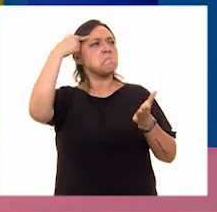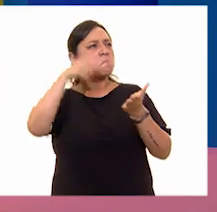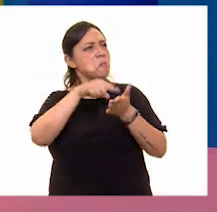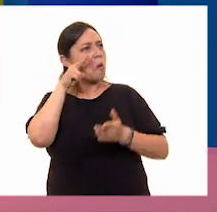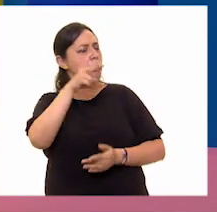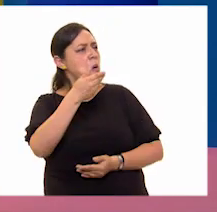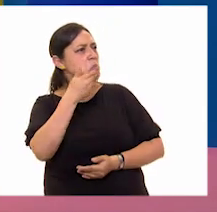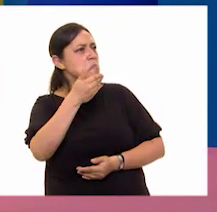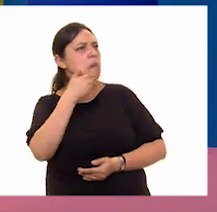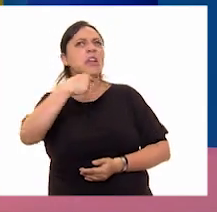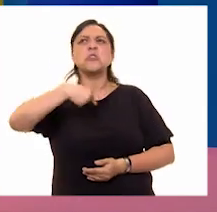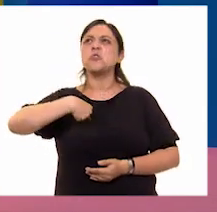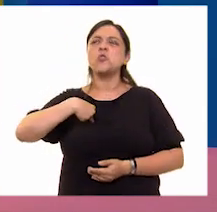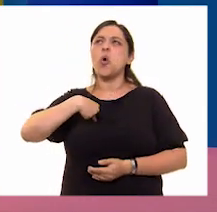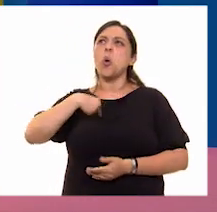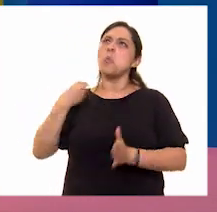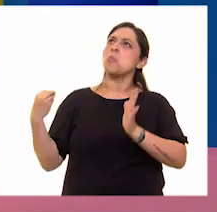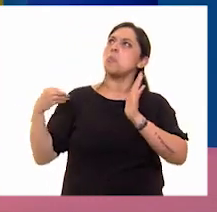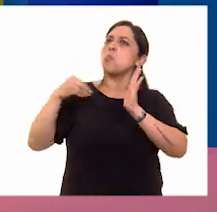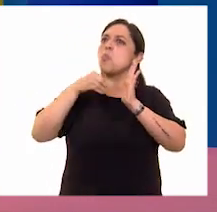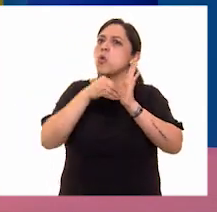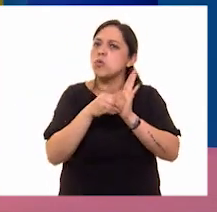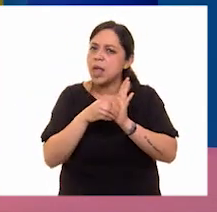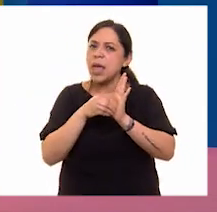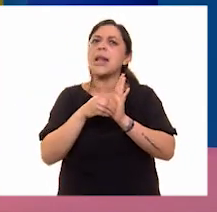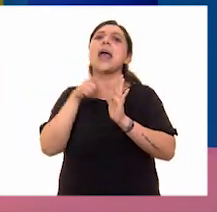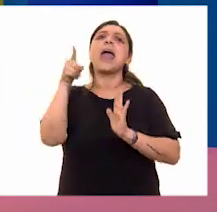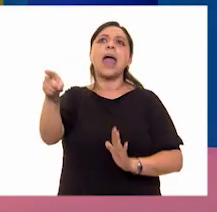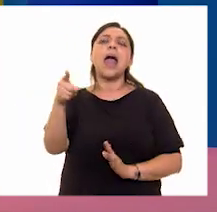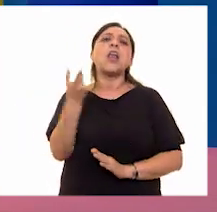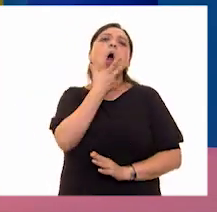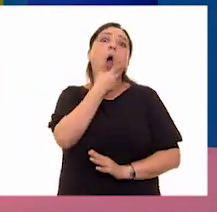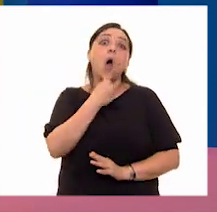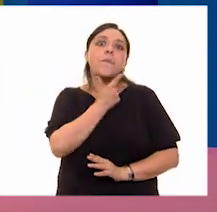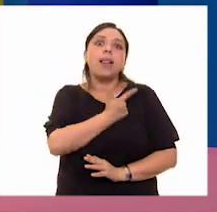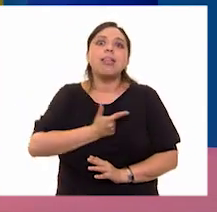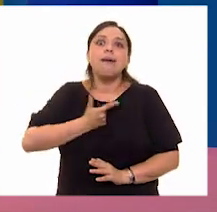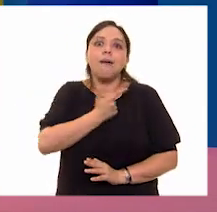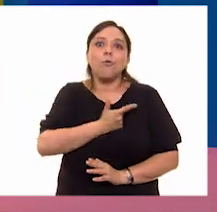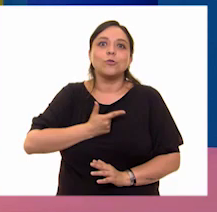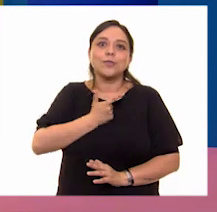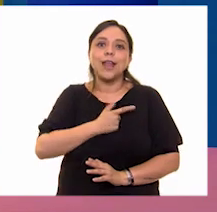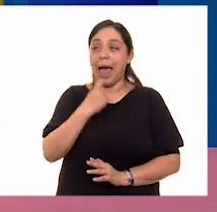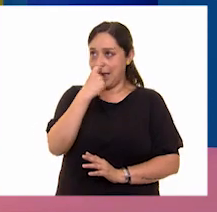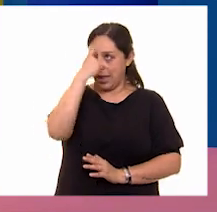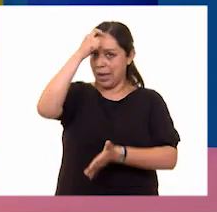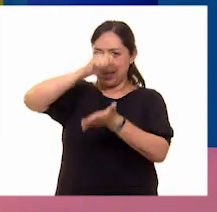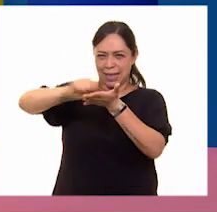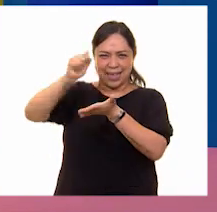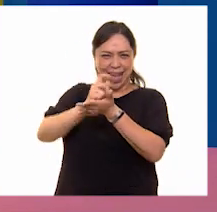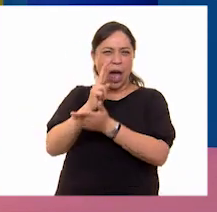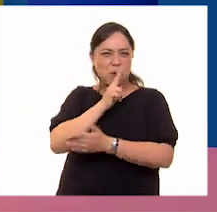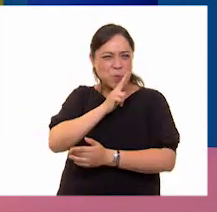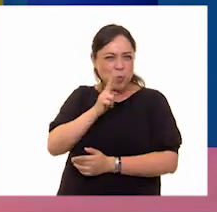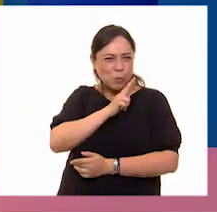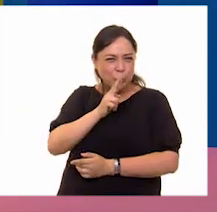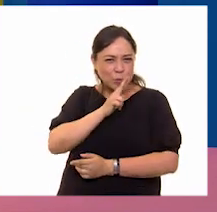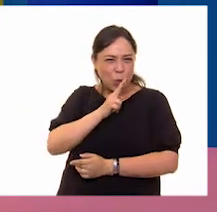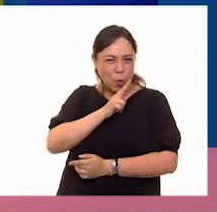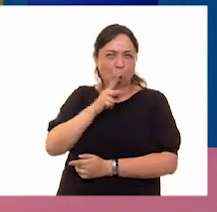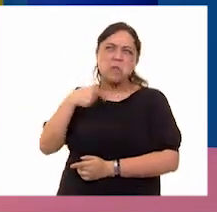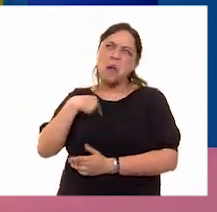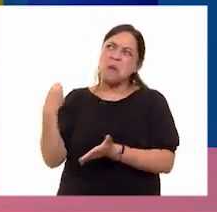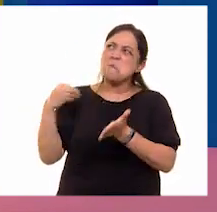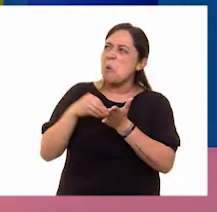hubiera ocurrido lo de poner al escritor ruso que le gusta a Francisco Hinojosa. Y que es ruso, ¿verdad? Pero